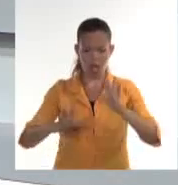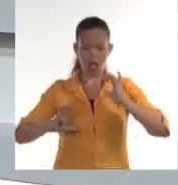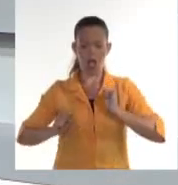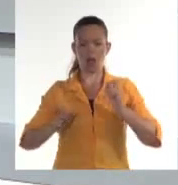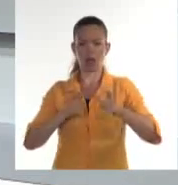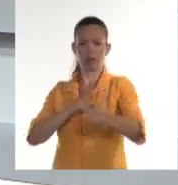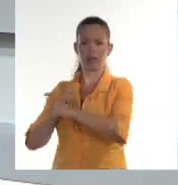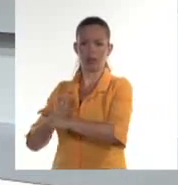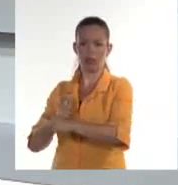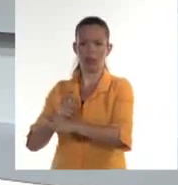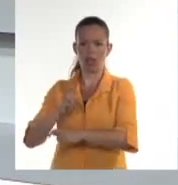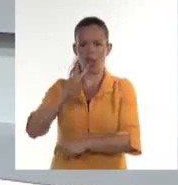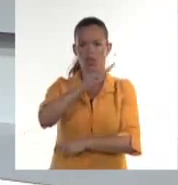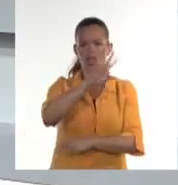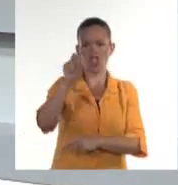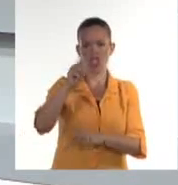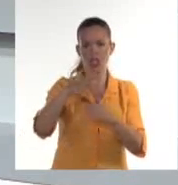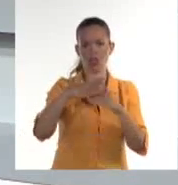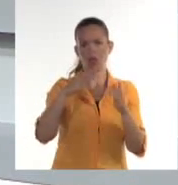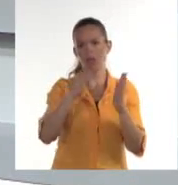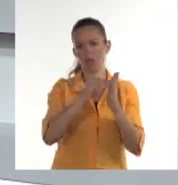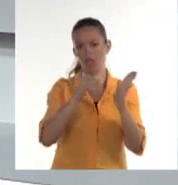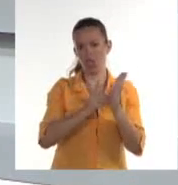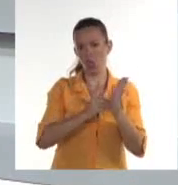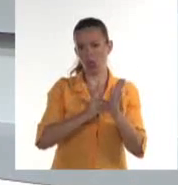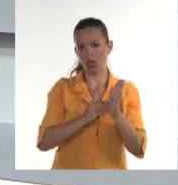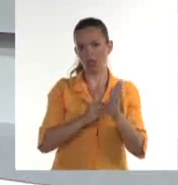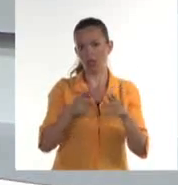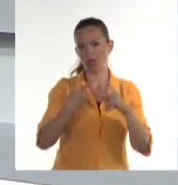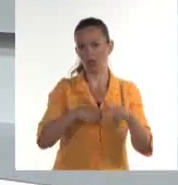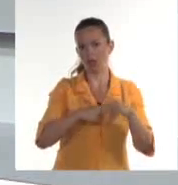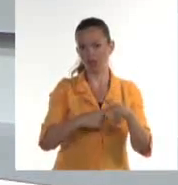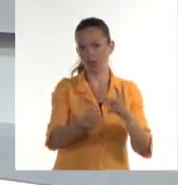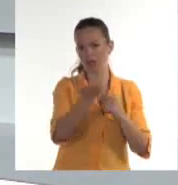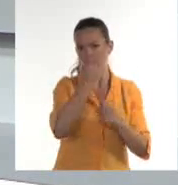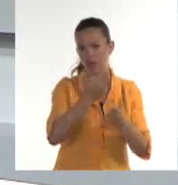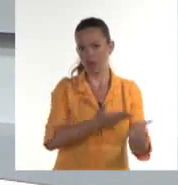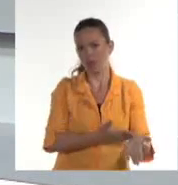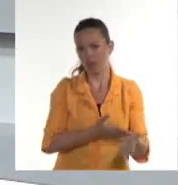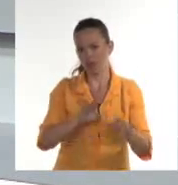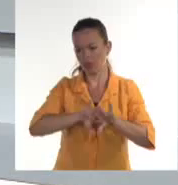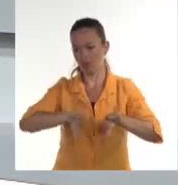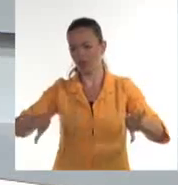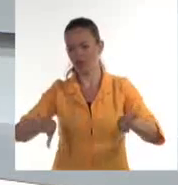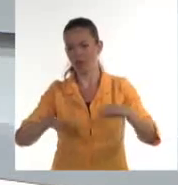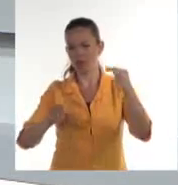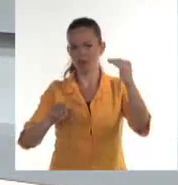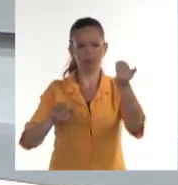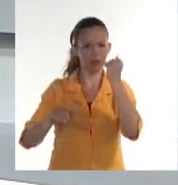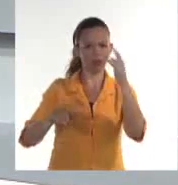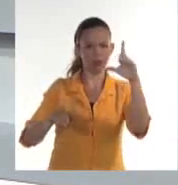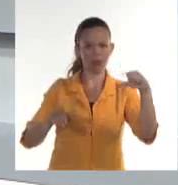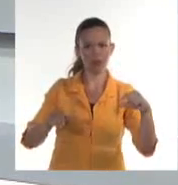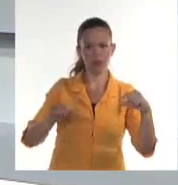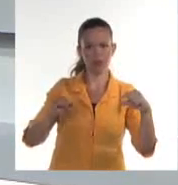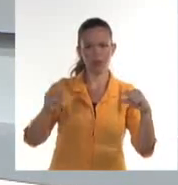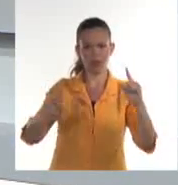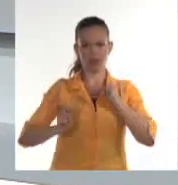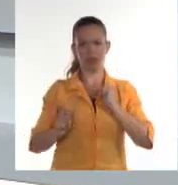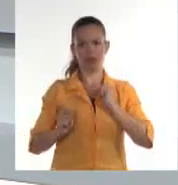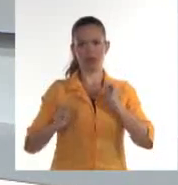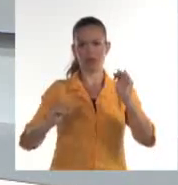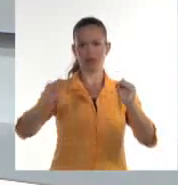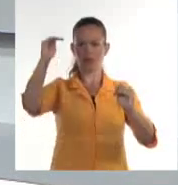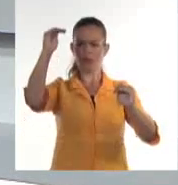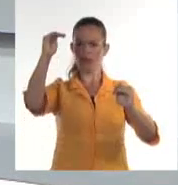que pone al descubierto los intereses norteamericanos en el área. Porque por los tiempos de los tiempos, Washington es quien corta el pastel cuando